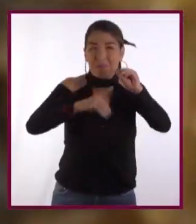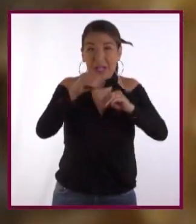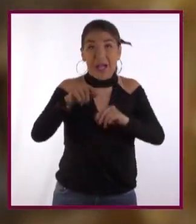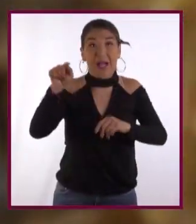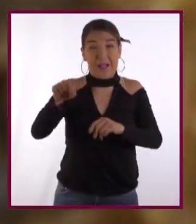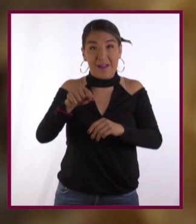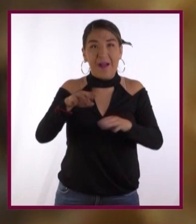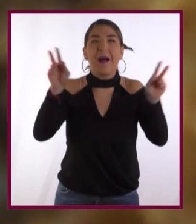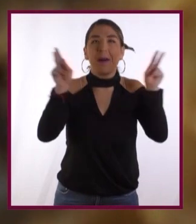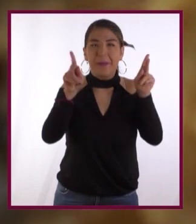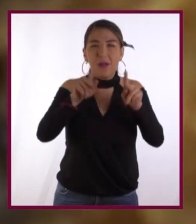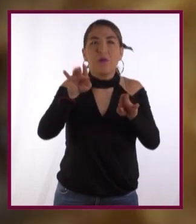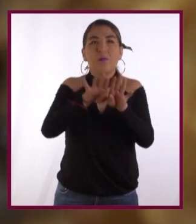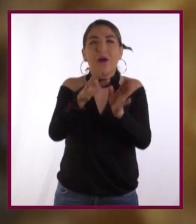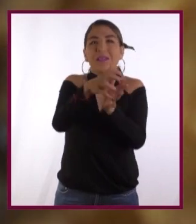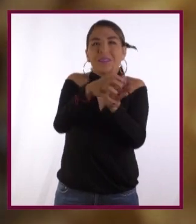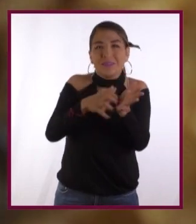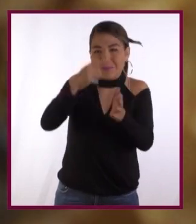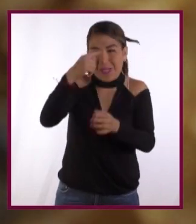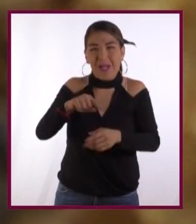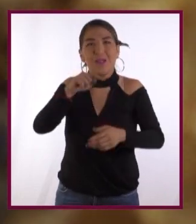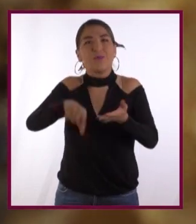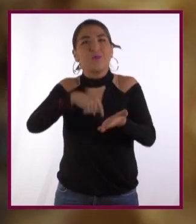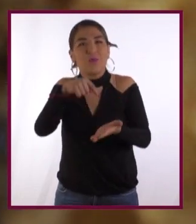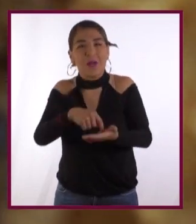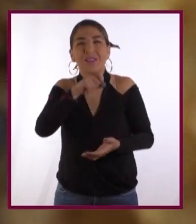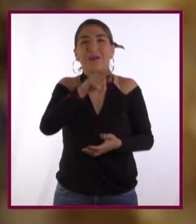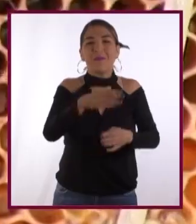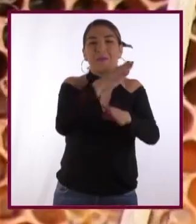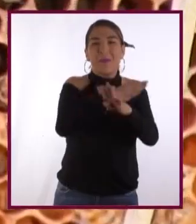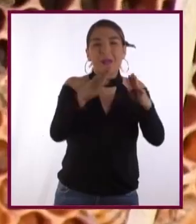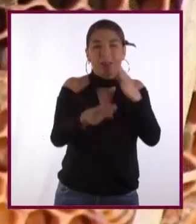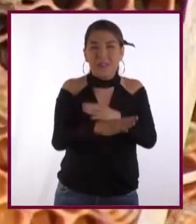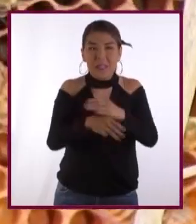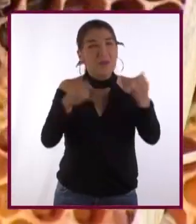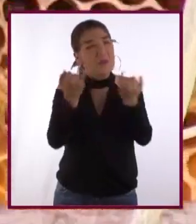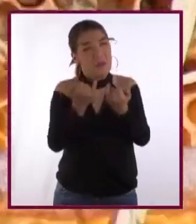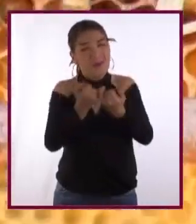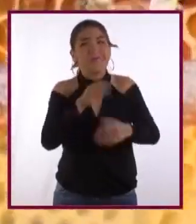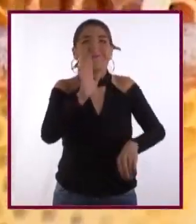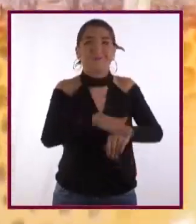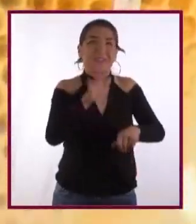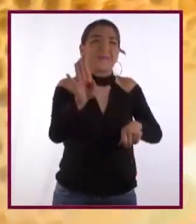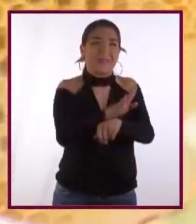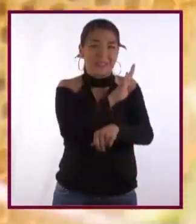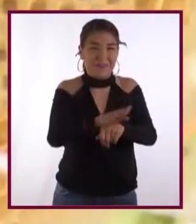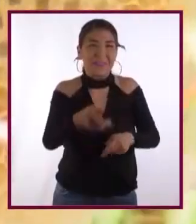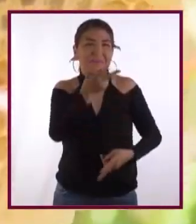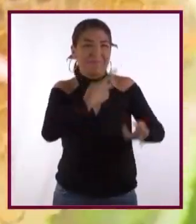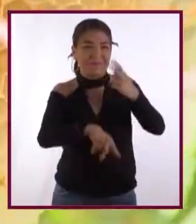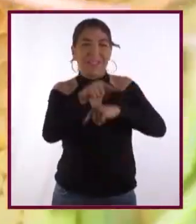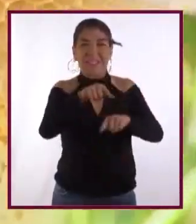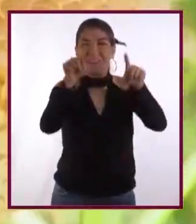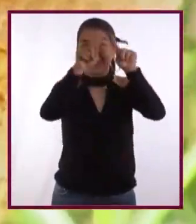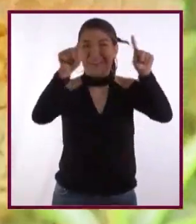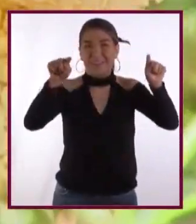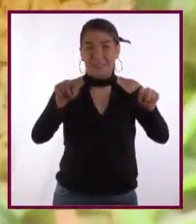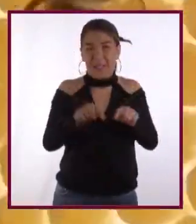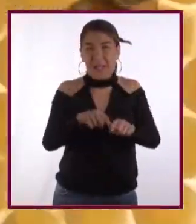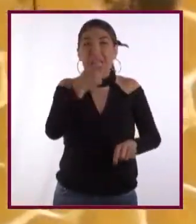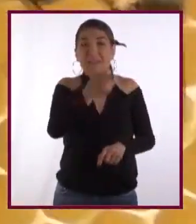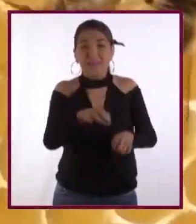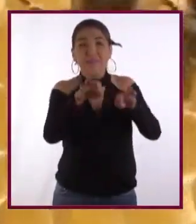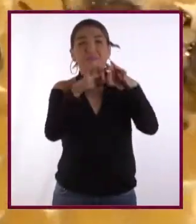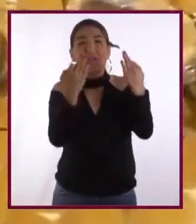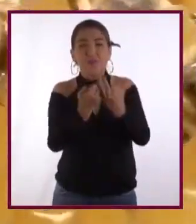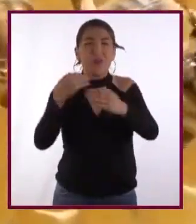así que las abejas son ahorradoras en términos de espacio y de material, y al mismo tiempo le sacan el mayor de los provechos.